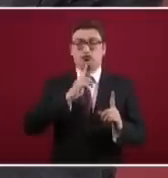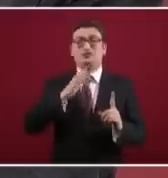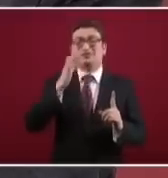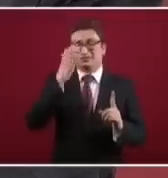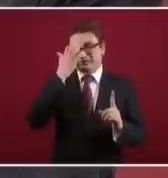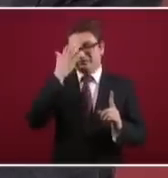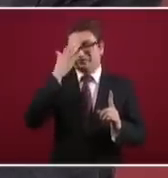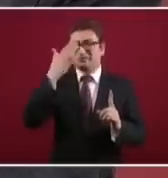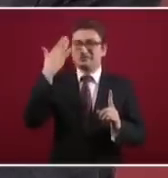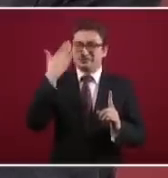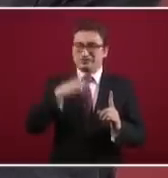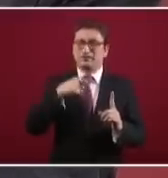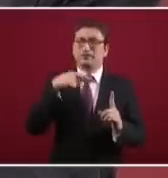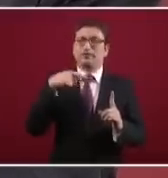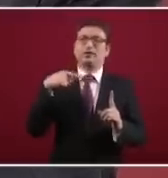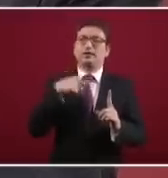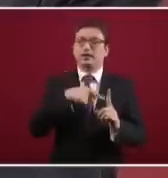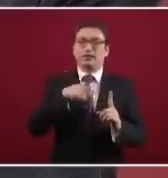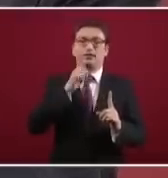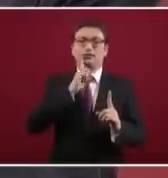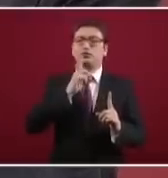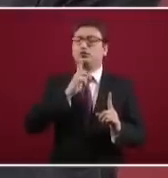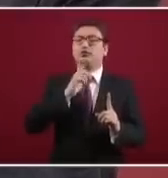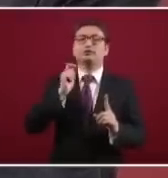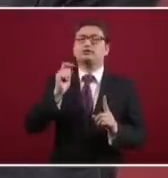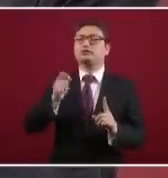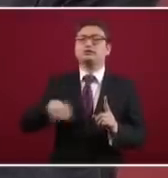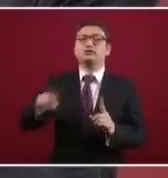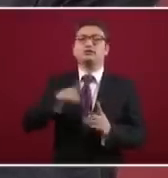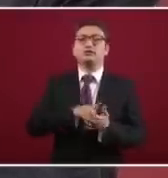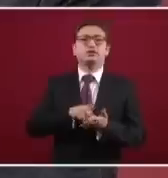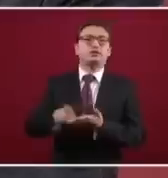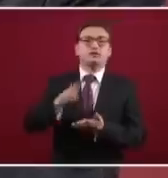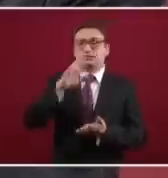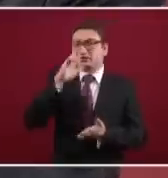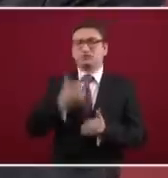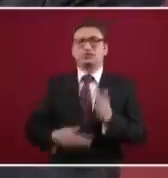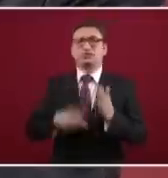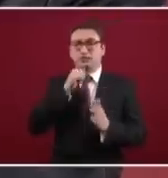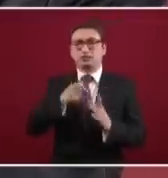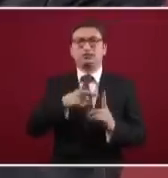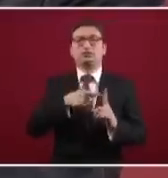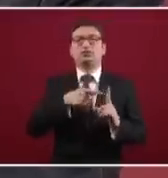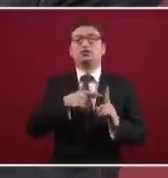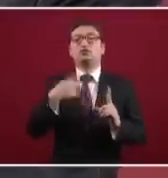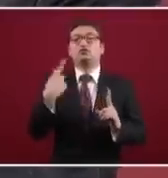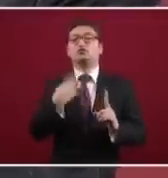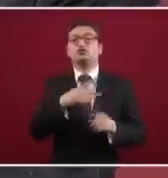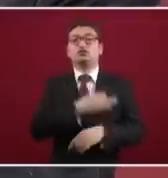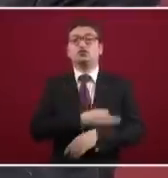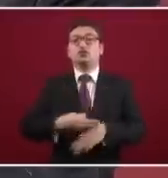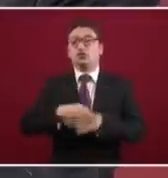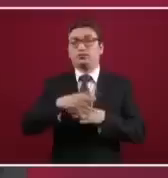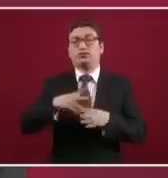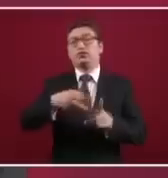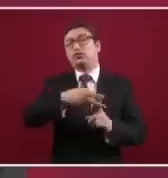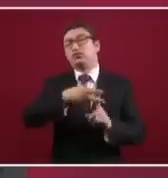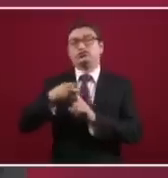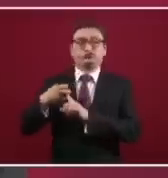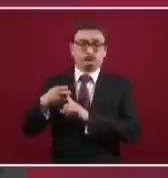propia lo que es la desaparición de un familiar,